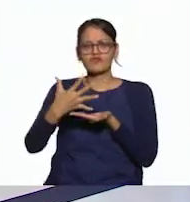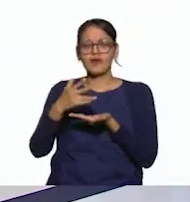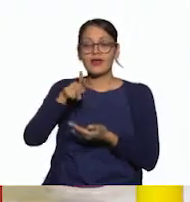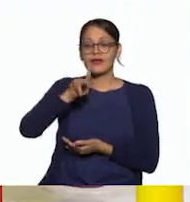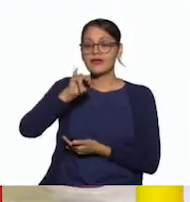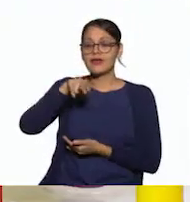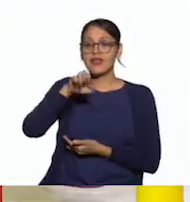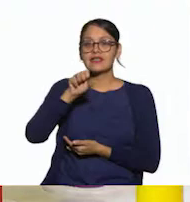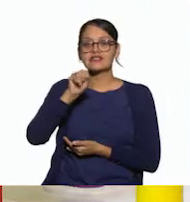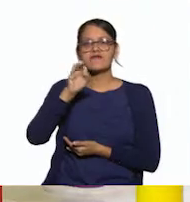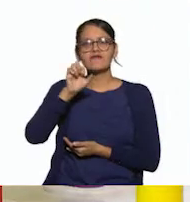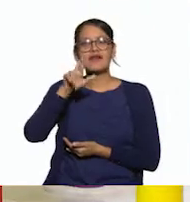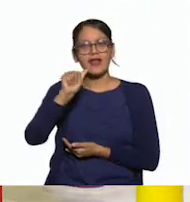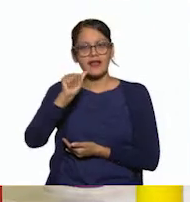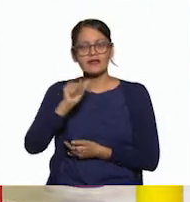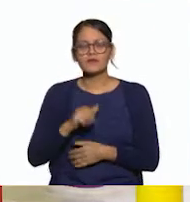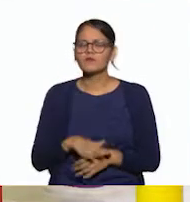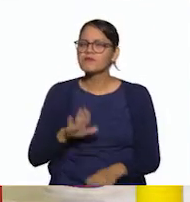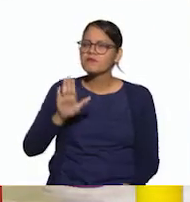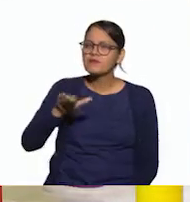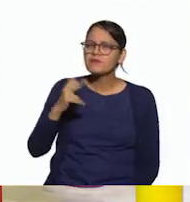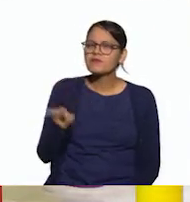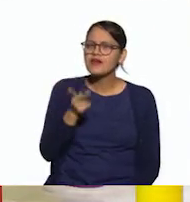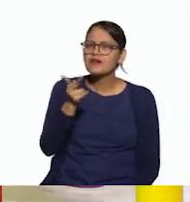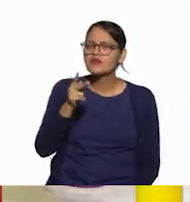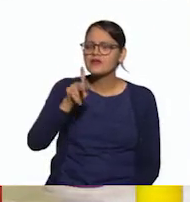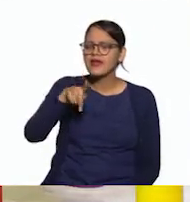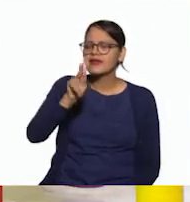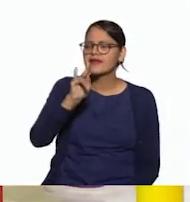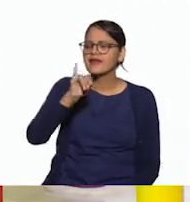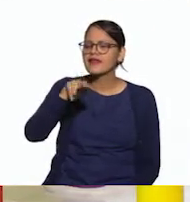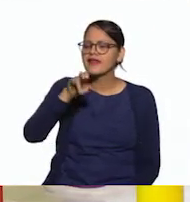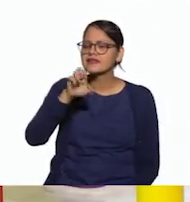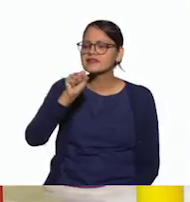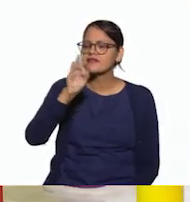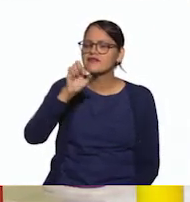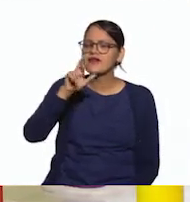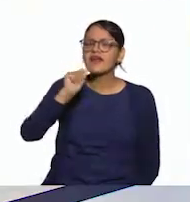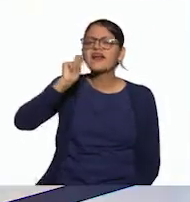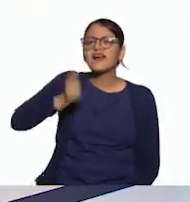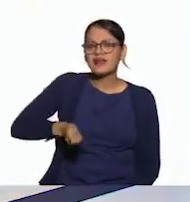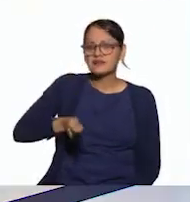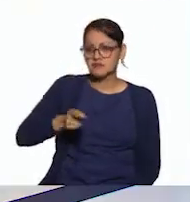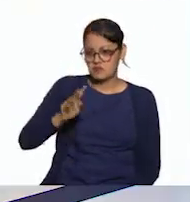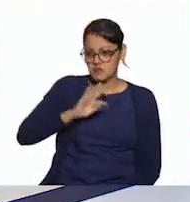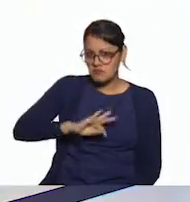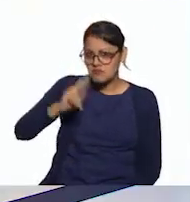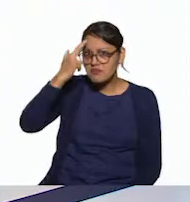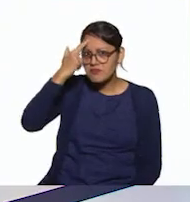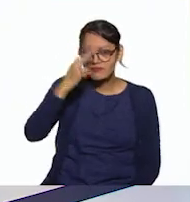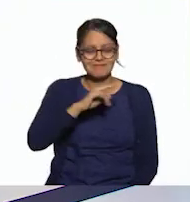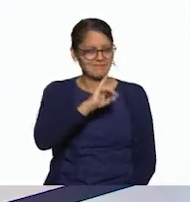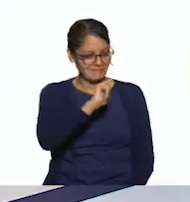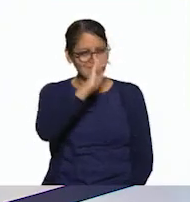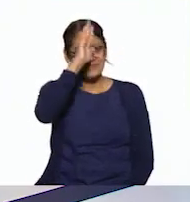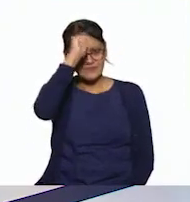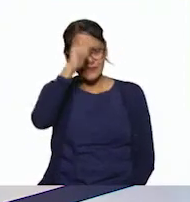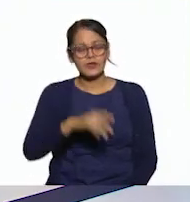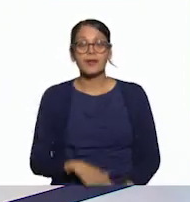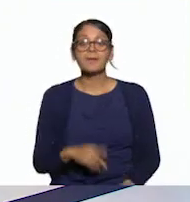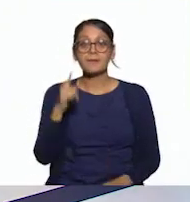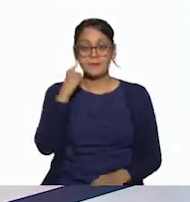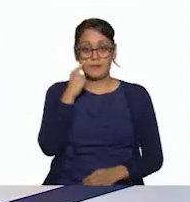Yo creo que sería bueno recordar primero qué es la kinesfera. Me parece perfecto, Pilar. Y bueno, si se podrán dar